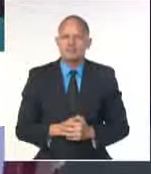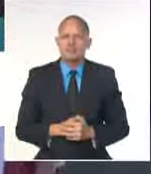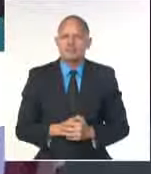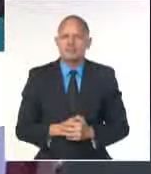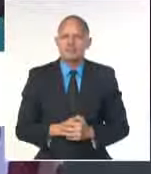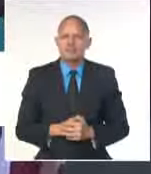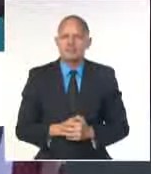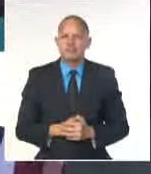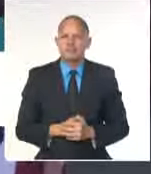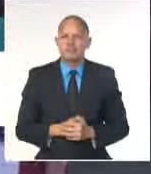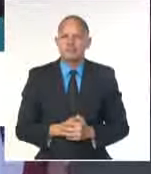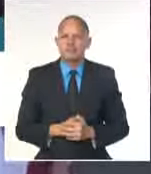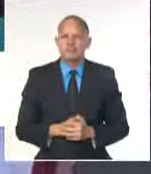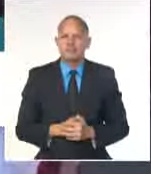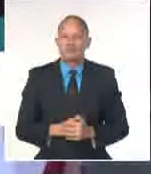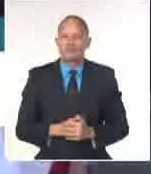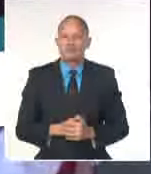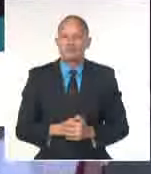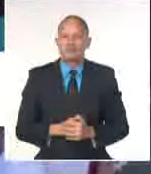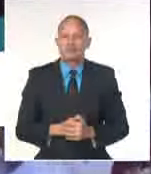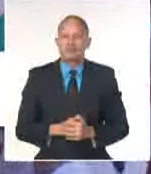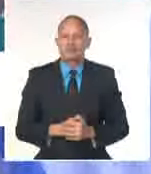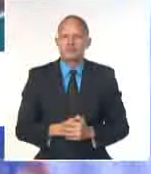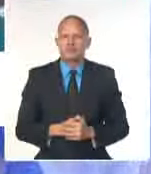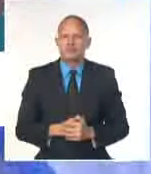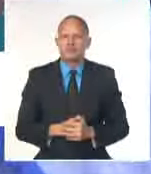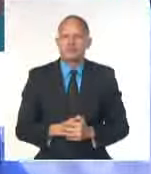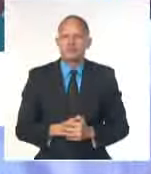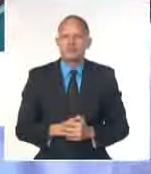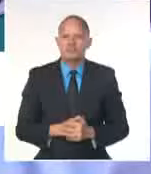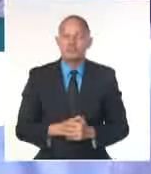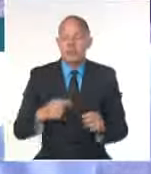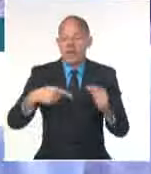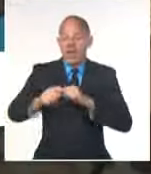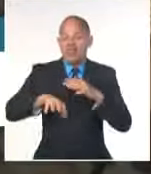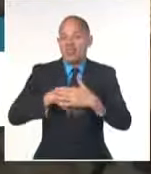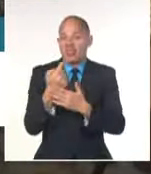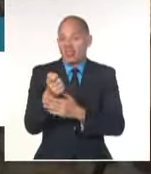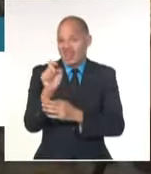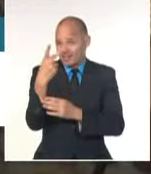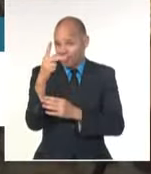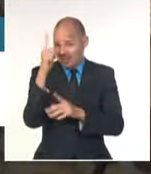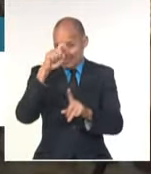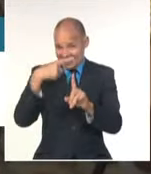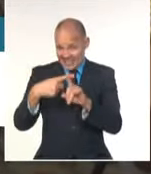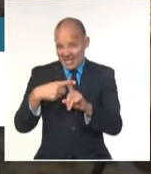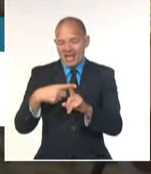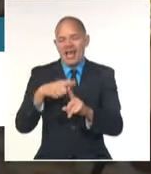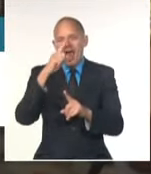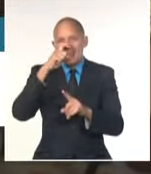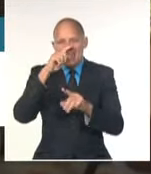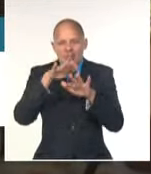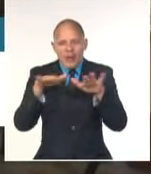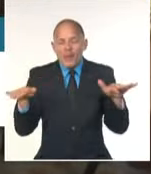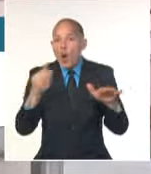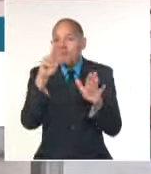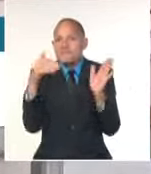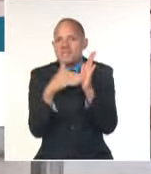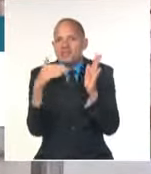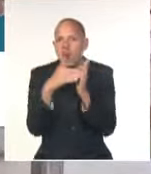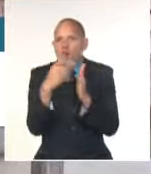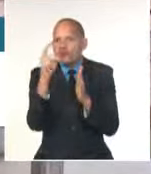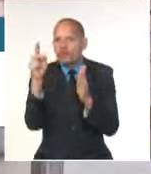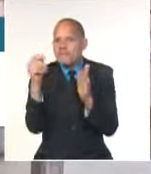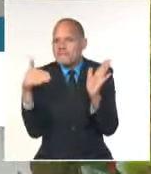1.600.000 alumnos de la enseñanza general llegarán a las escuelas cubanas el próximo lunes 2 de septiembre. Inicia así el curso escolar